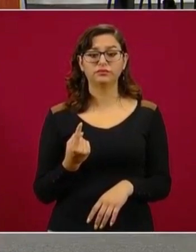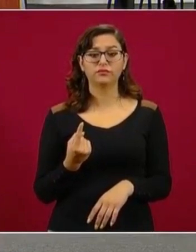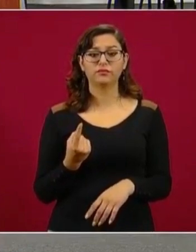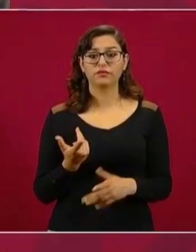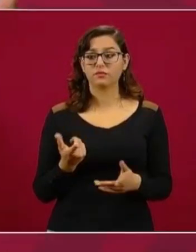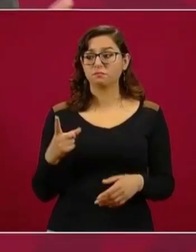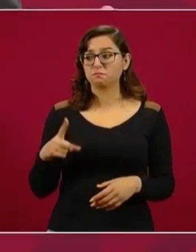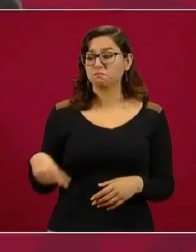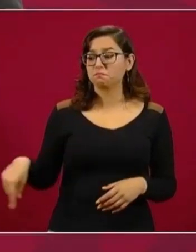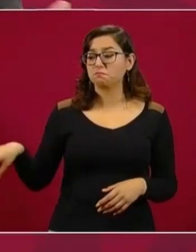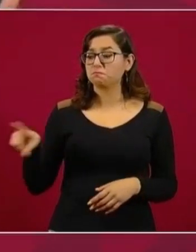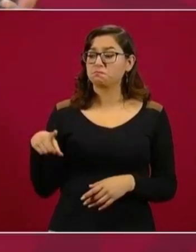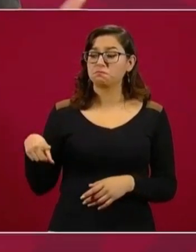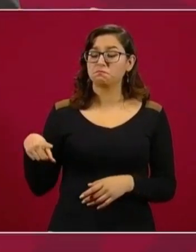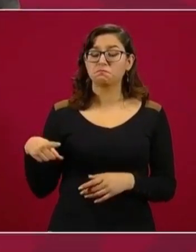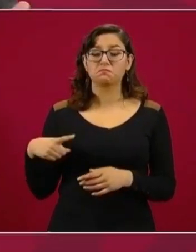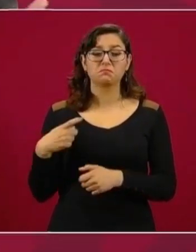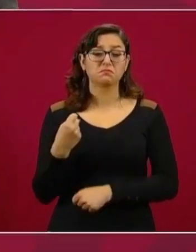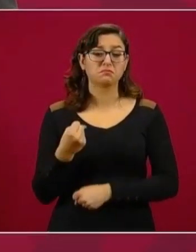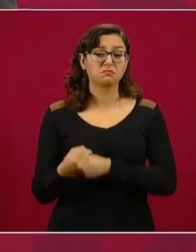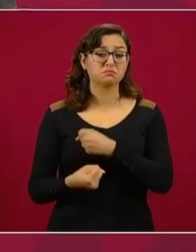se quedaron callados